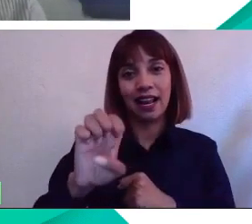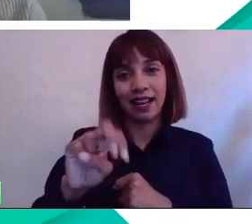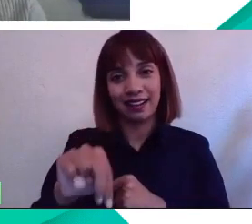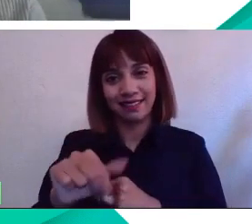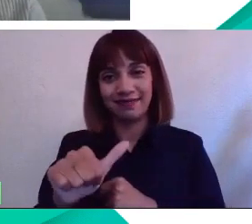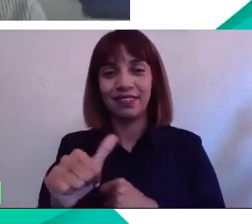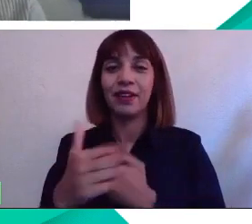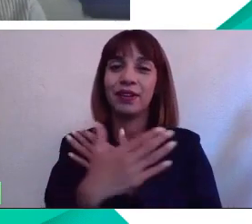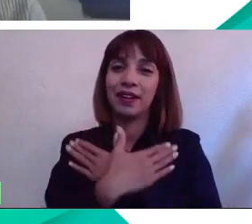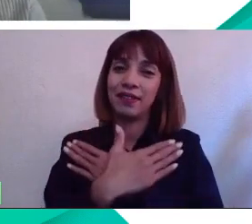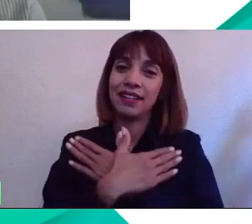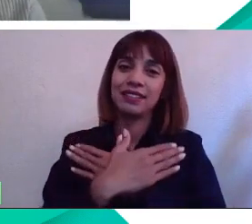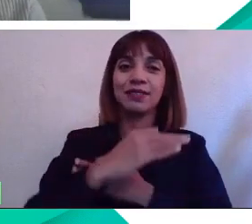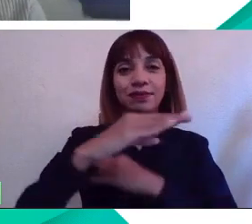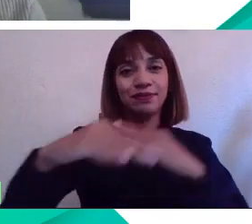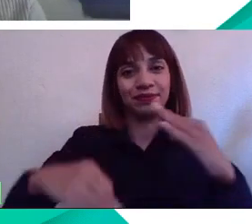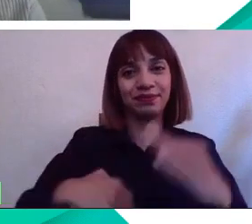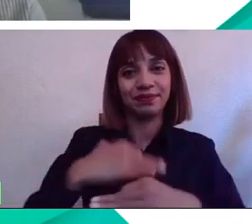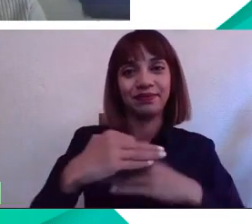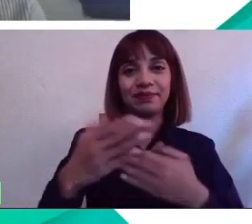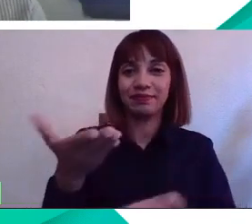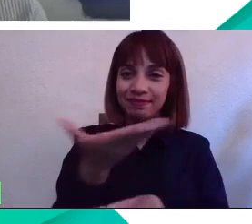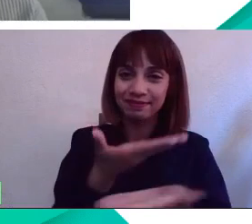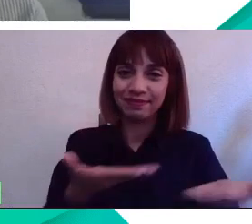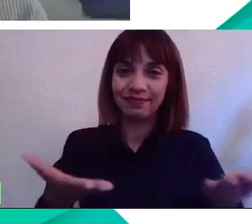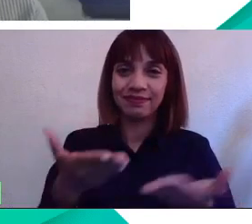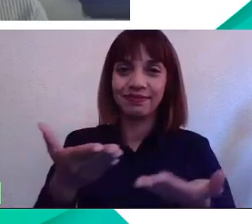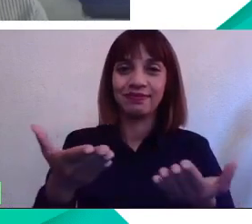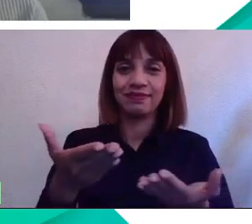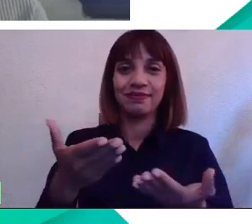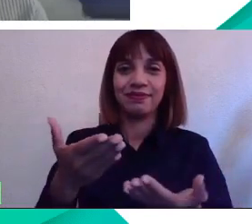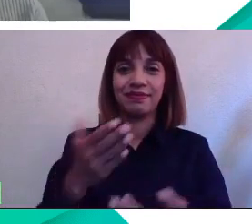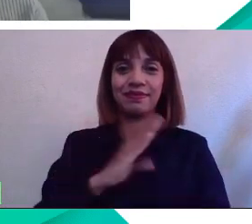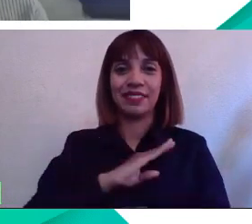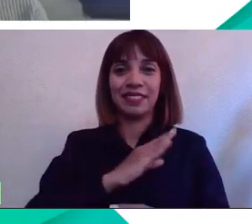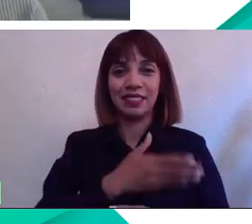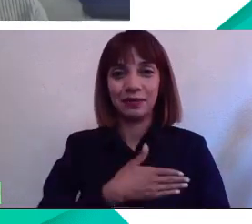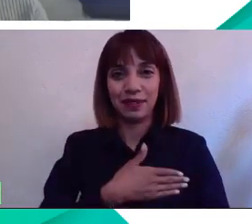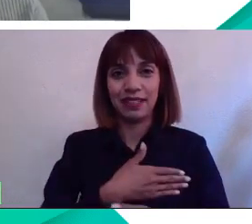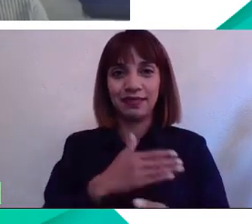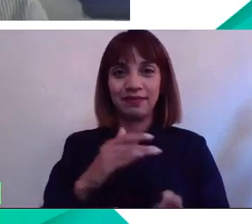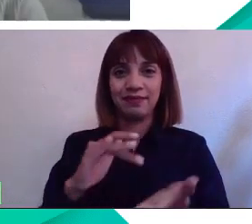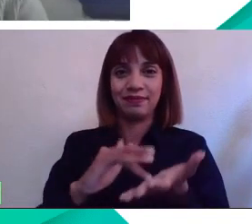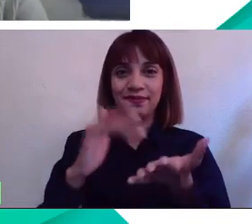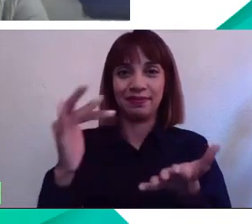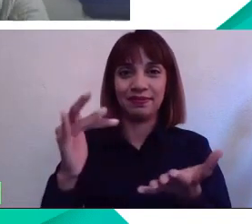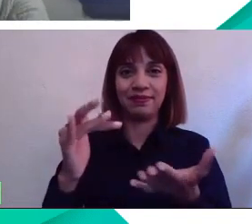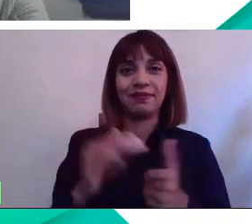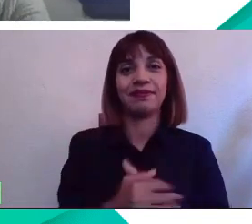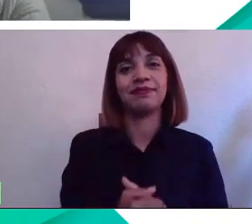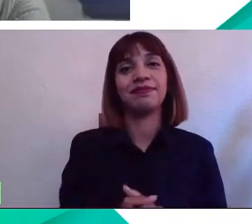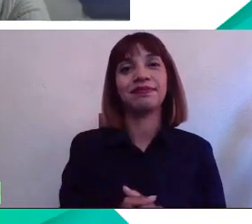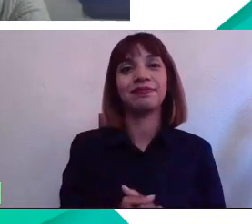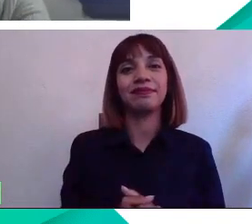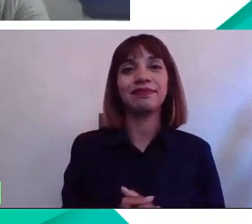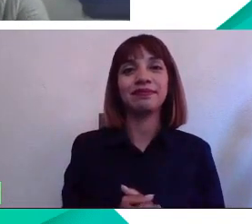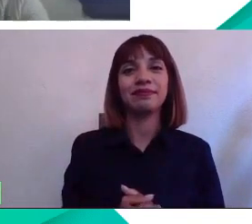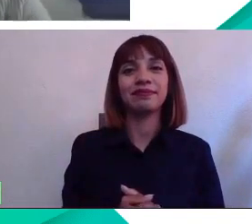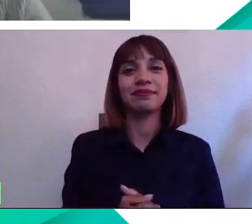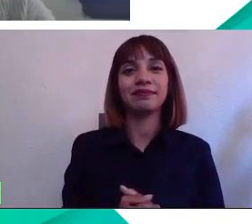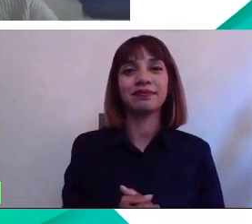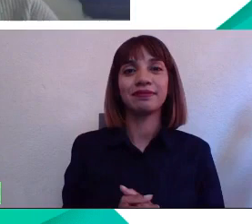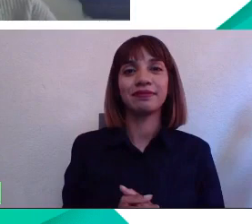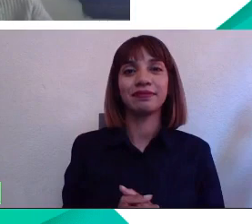cálido de nuestros colegas desde España, desde el cálido Sol español. Un abrazo grande.